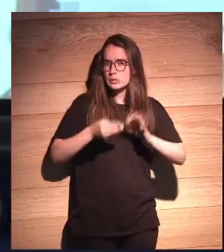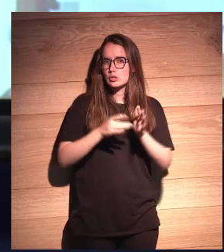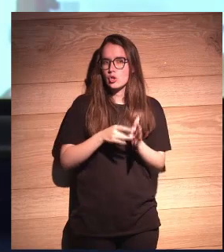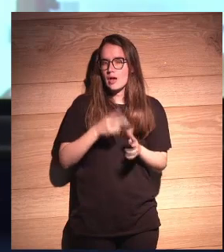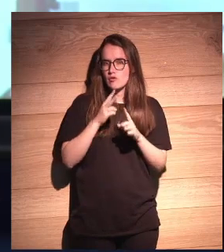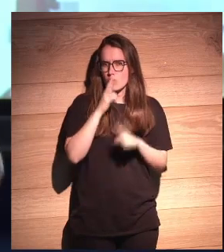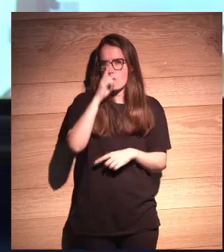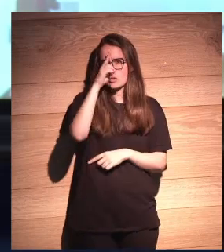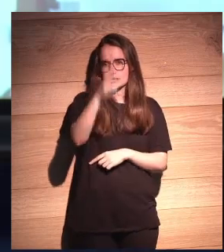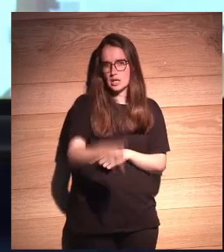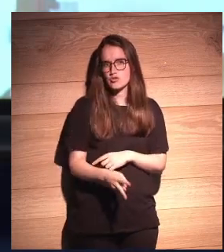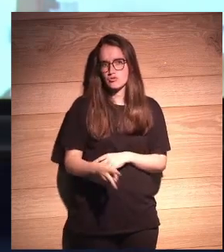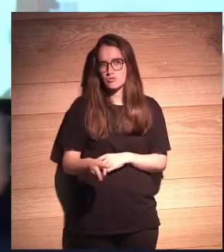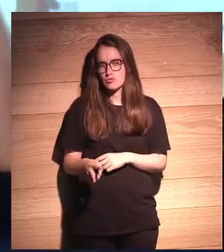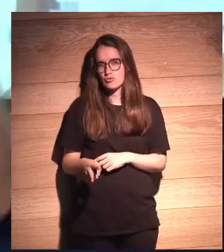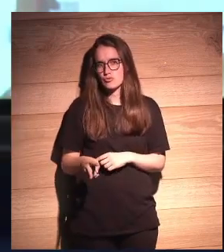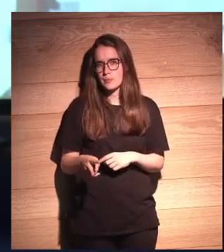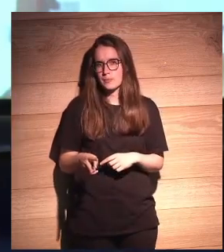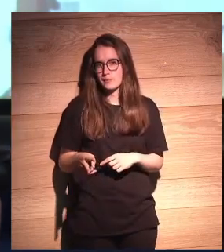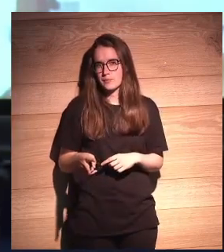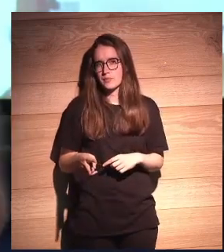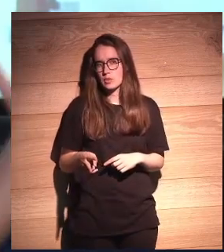estado 2 años